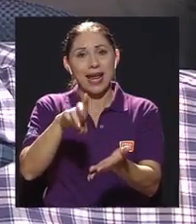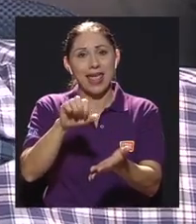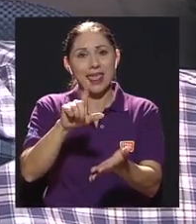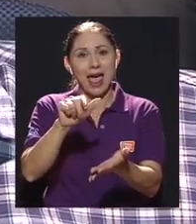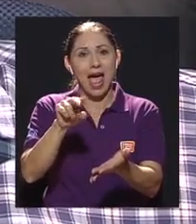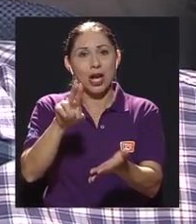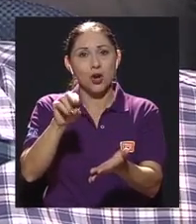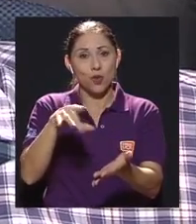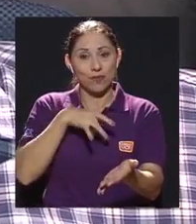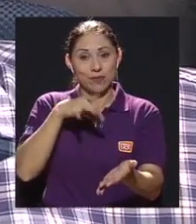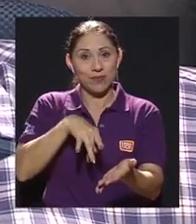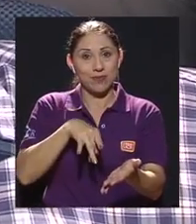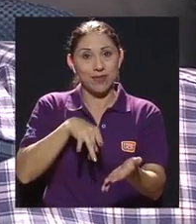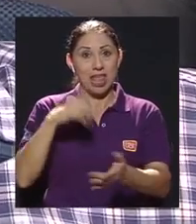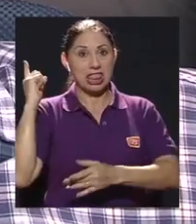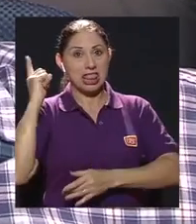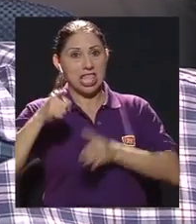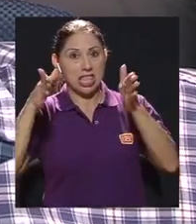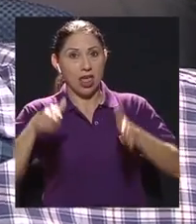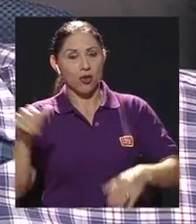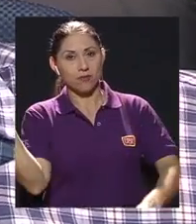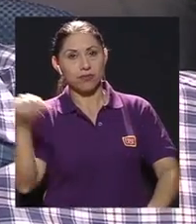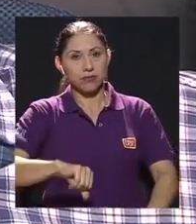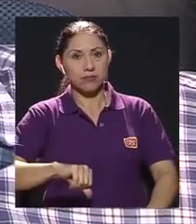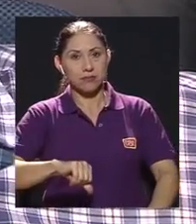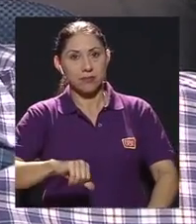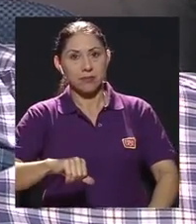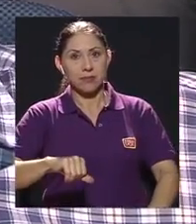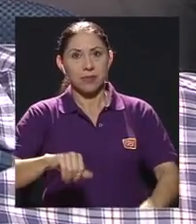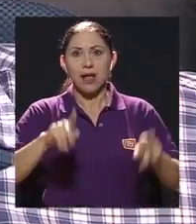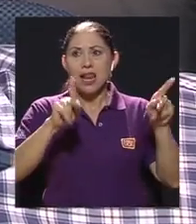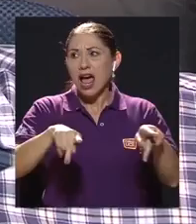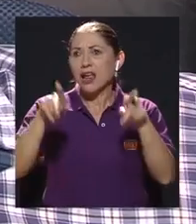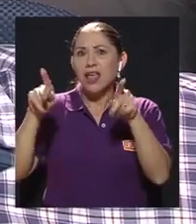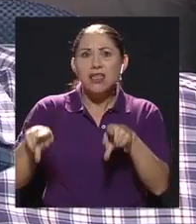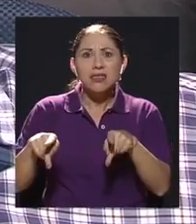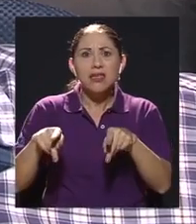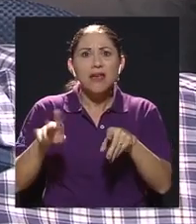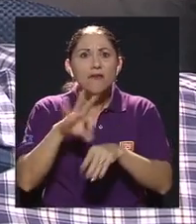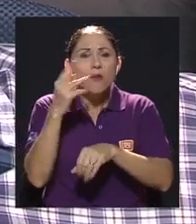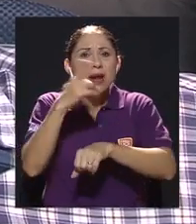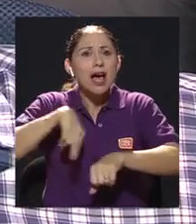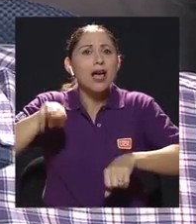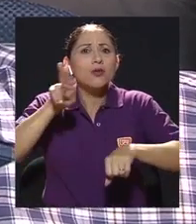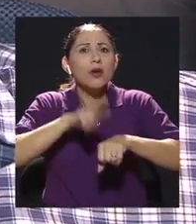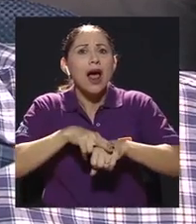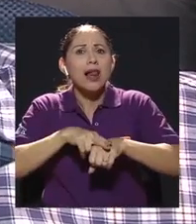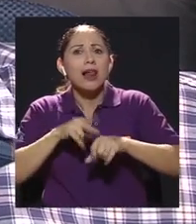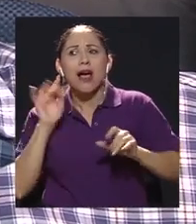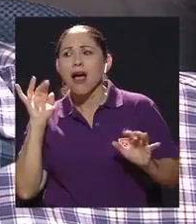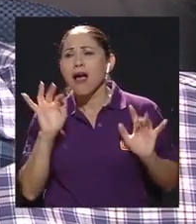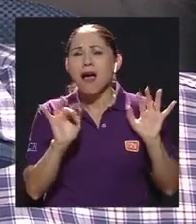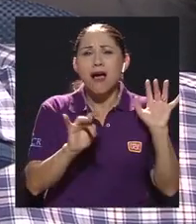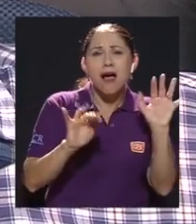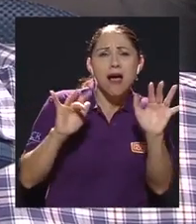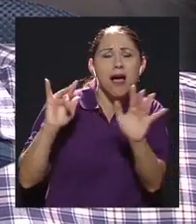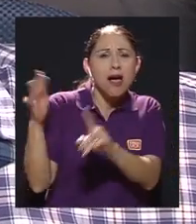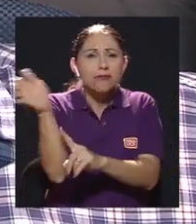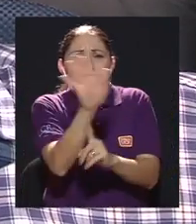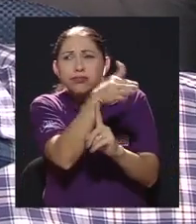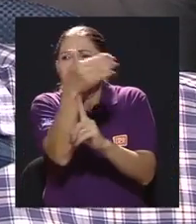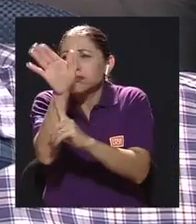había perdido el dictador. Y empezó a bajar la gente espontáneamente con banderas de Chile, y los